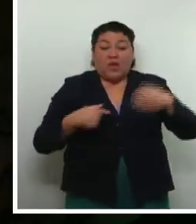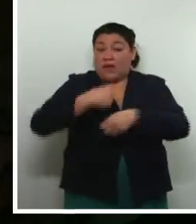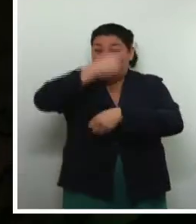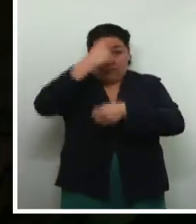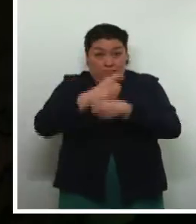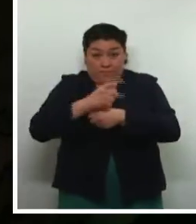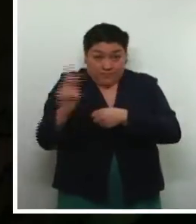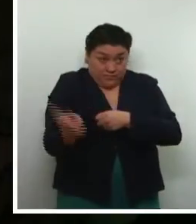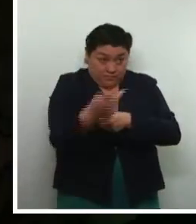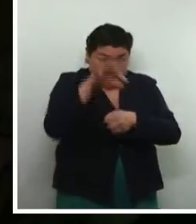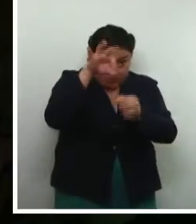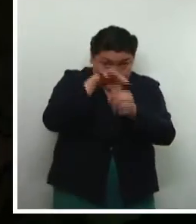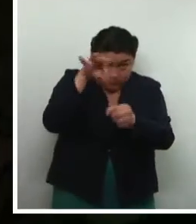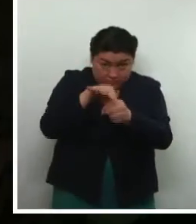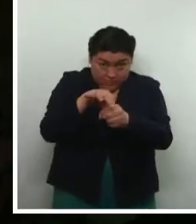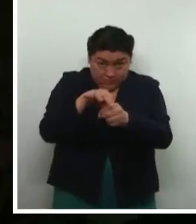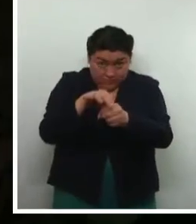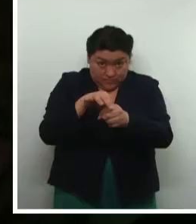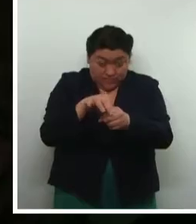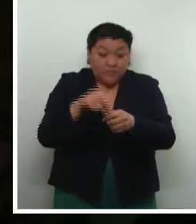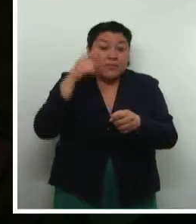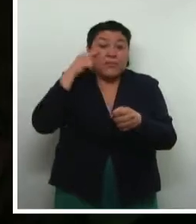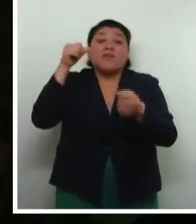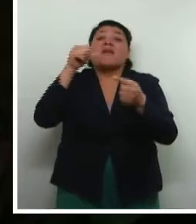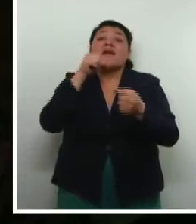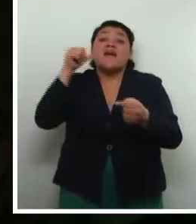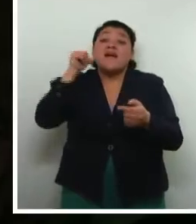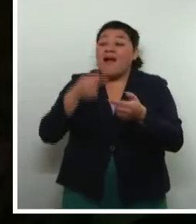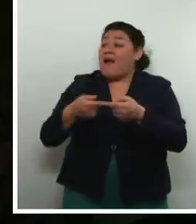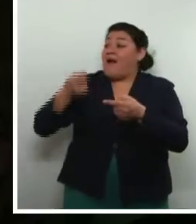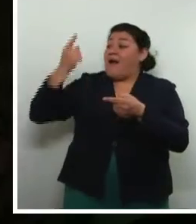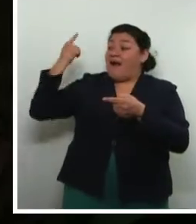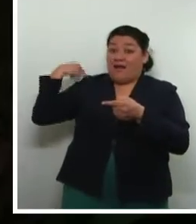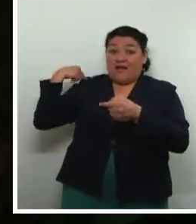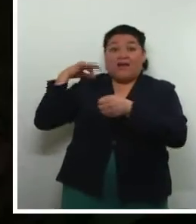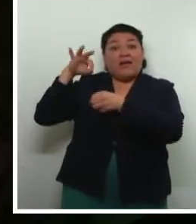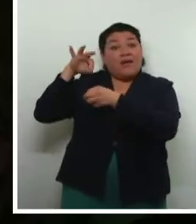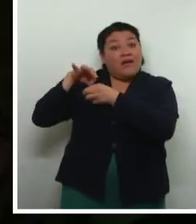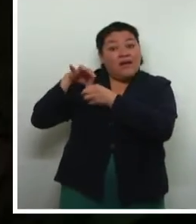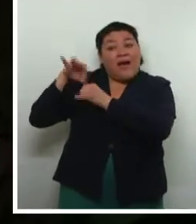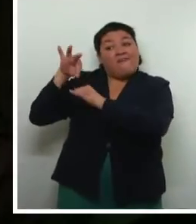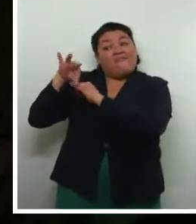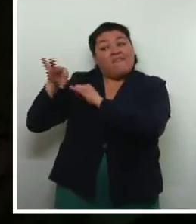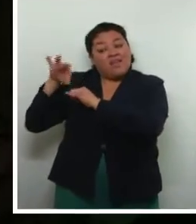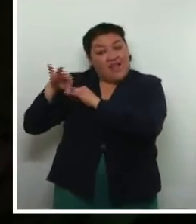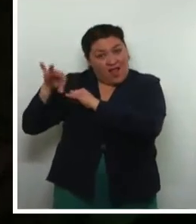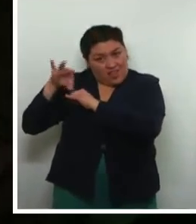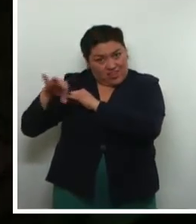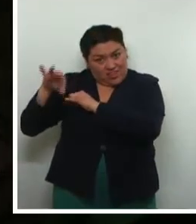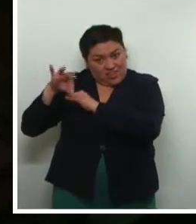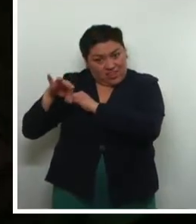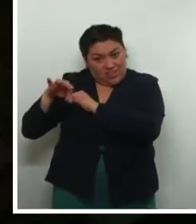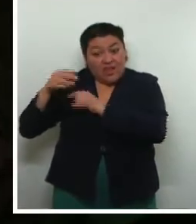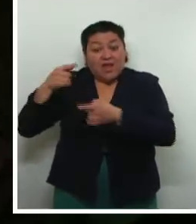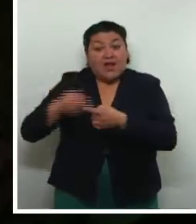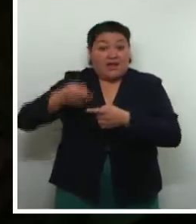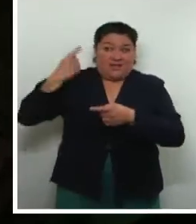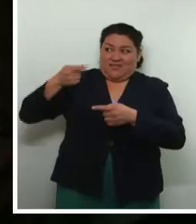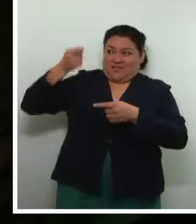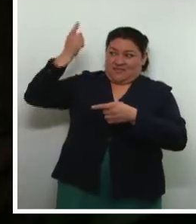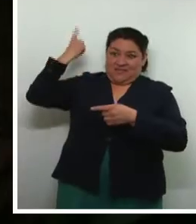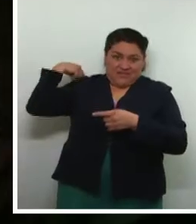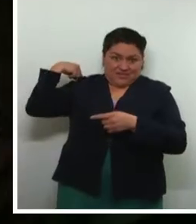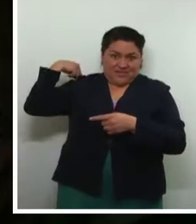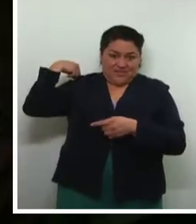principio. Ayer la megareserva fue sometida a votación al final. Antier,